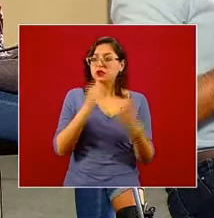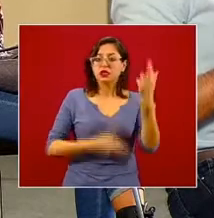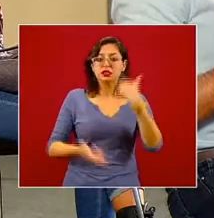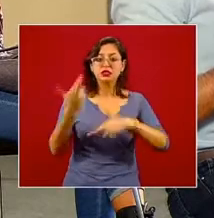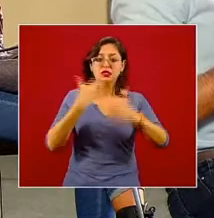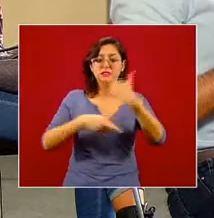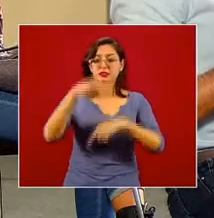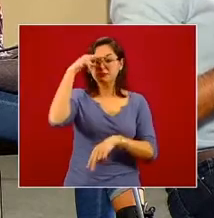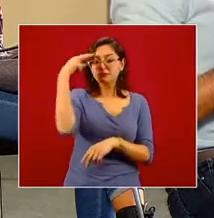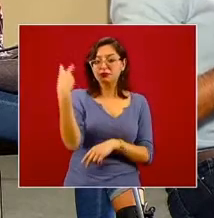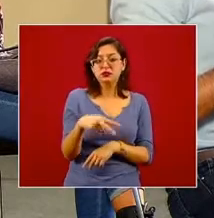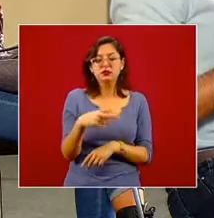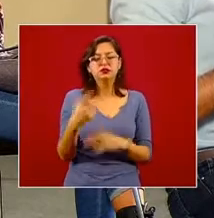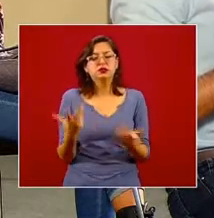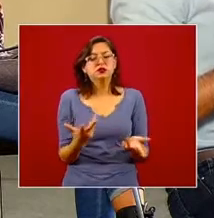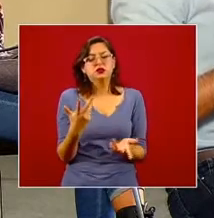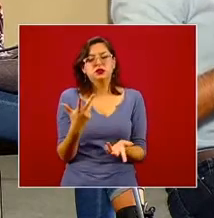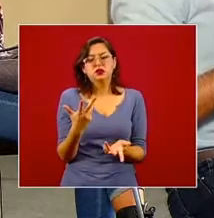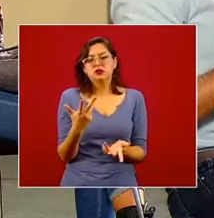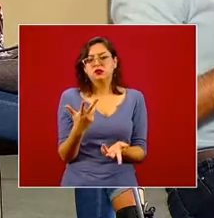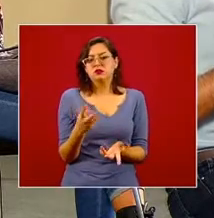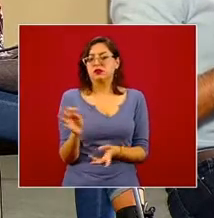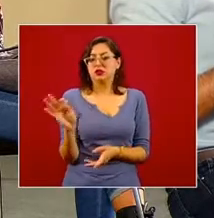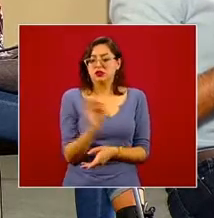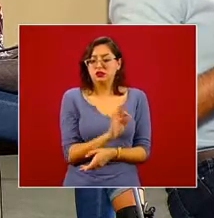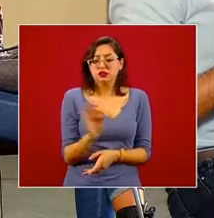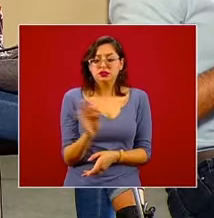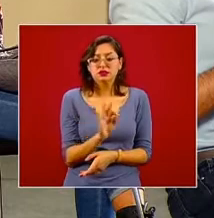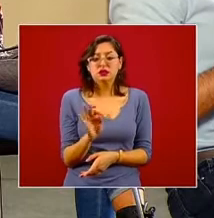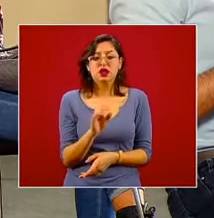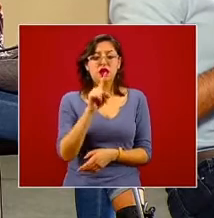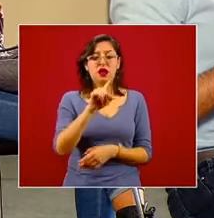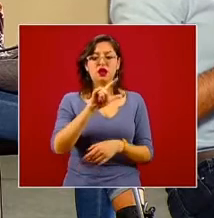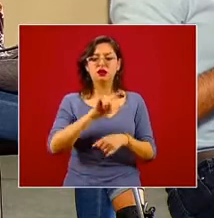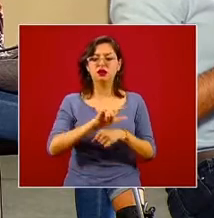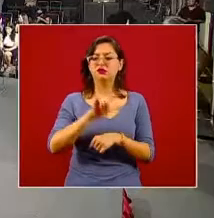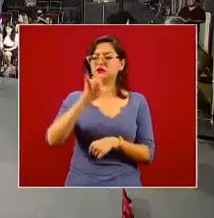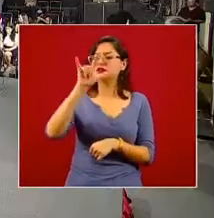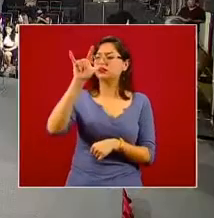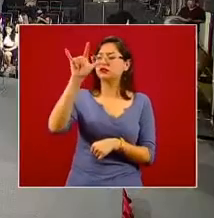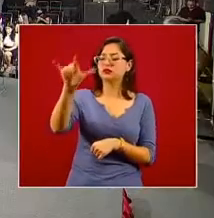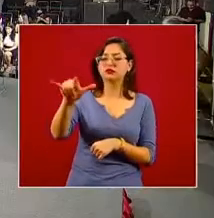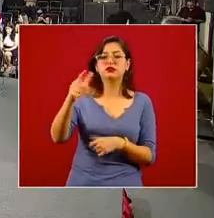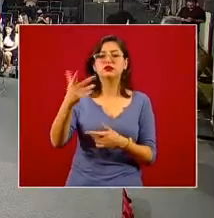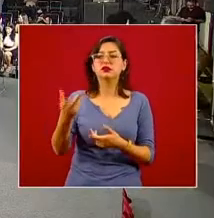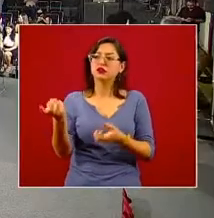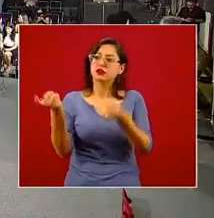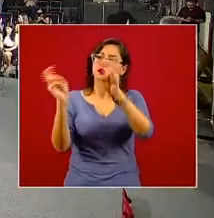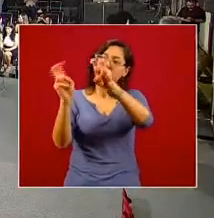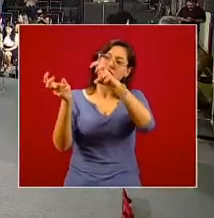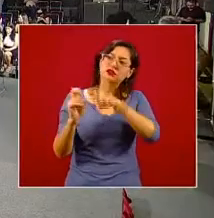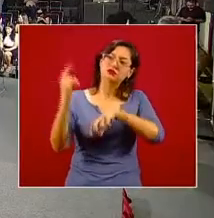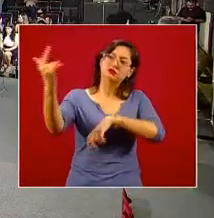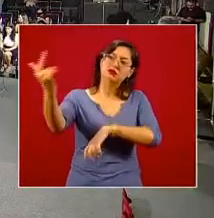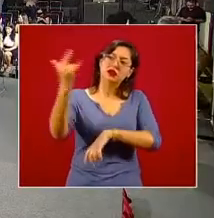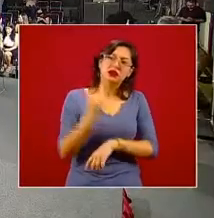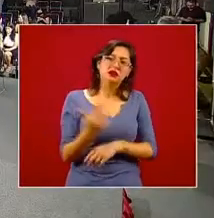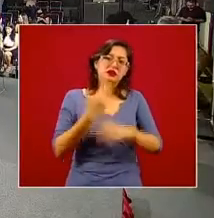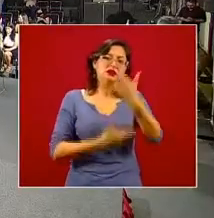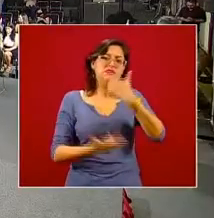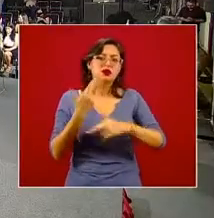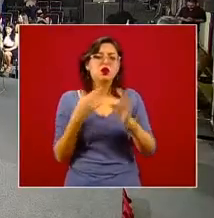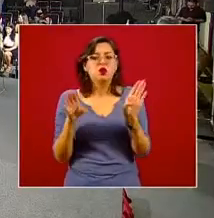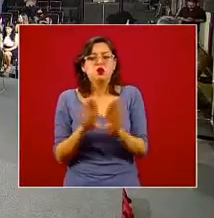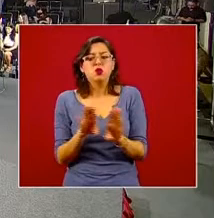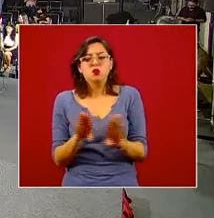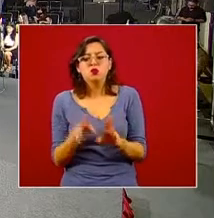Secretary, with propuesta es Marcelo que si Ebrard. quizás podrían enviar un And grupo there is a humanitario, si question podría if they're haber, bueno, going to qué come back plan to the podría existir country,